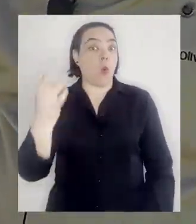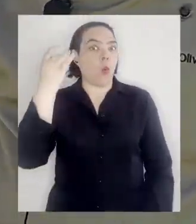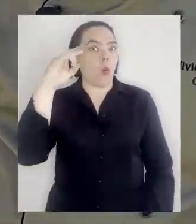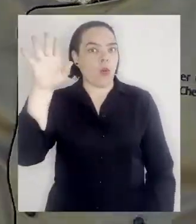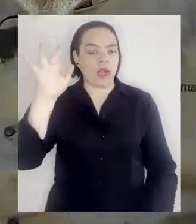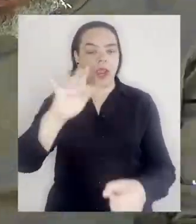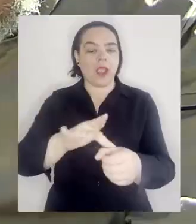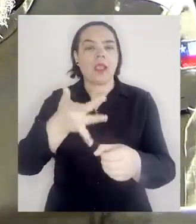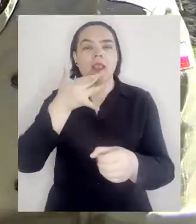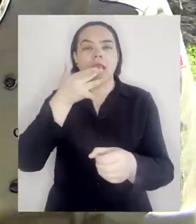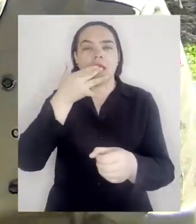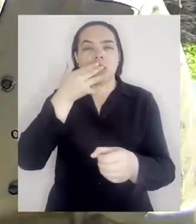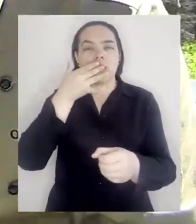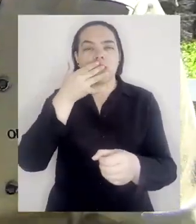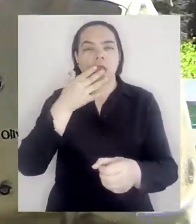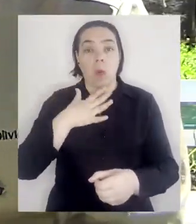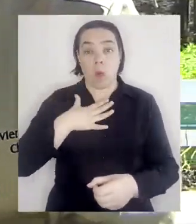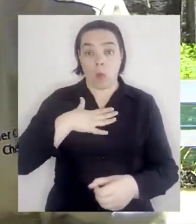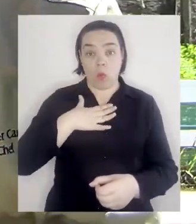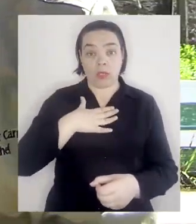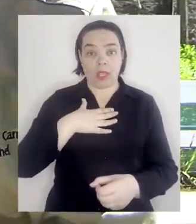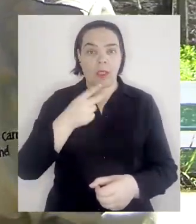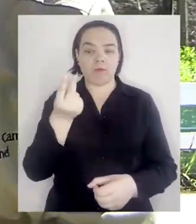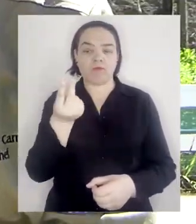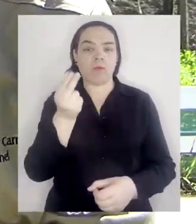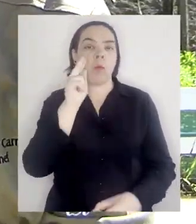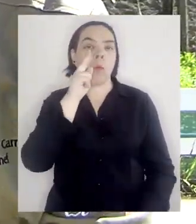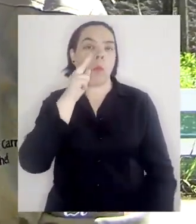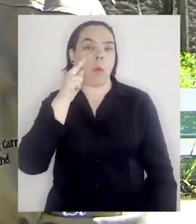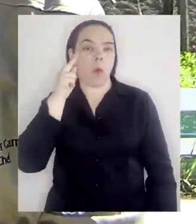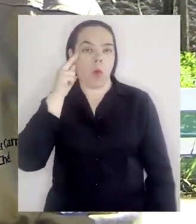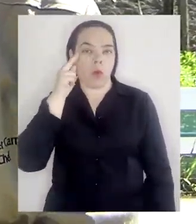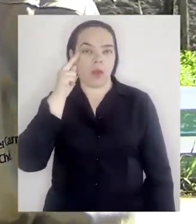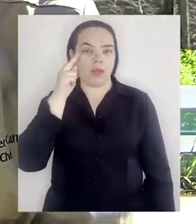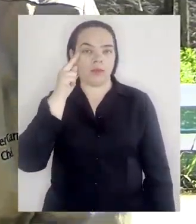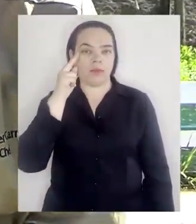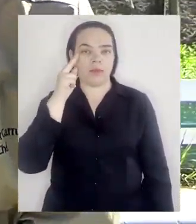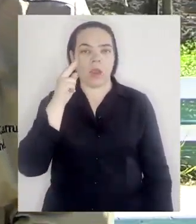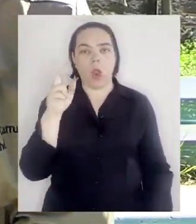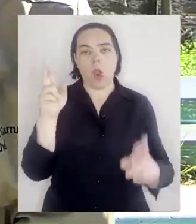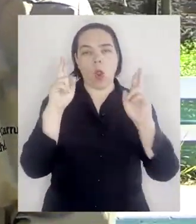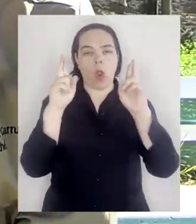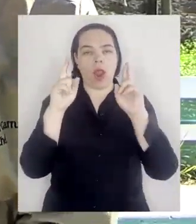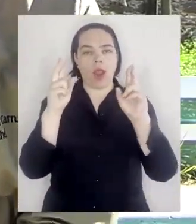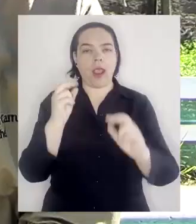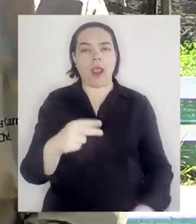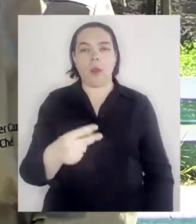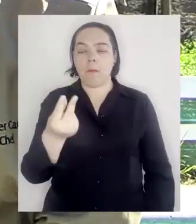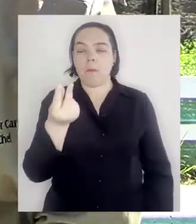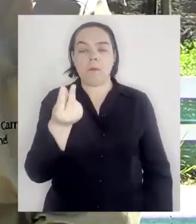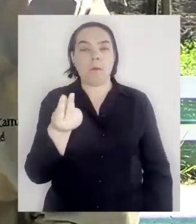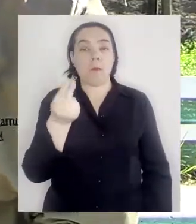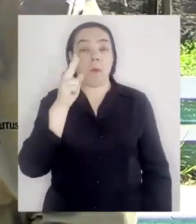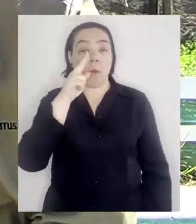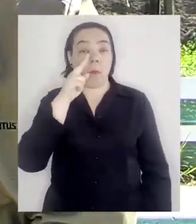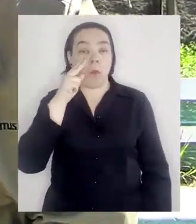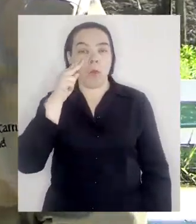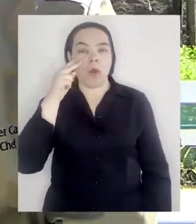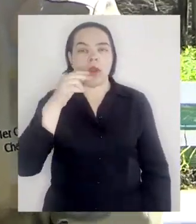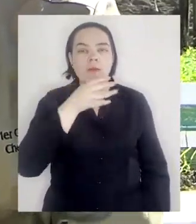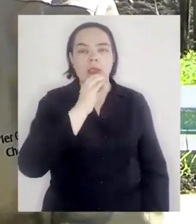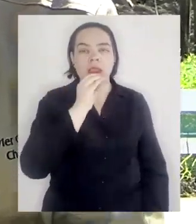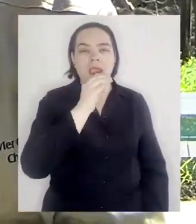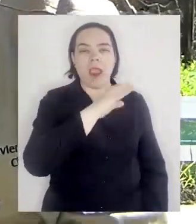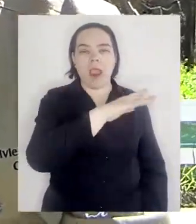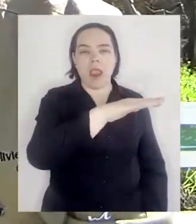mora. A mí también. Sí, la de mora. Y ojalá fuera de mora silvestre, esta que sale en el campo a la orilla de los ríos,